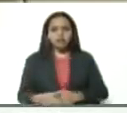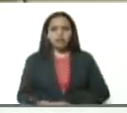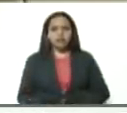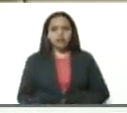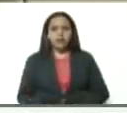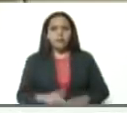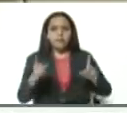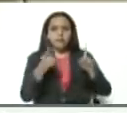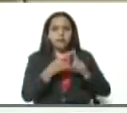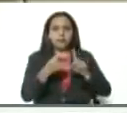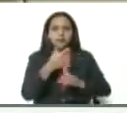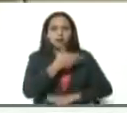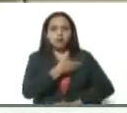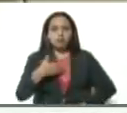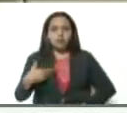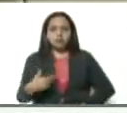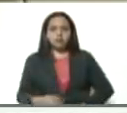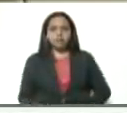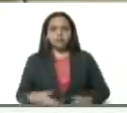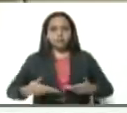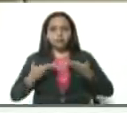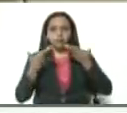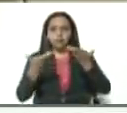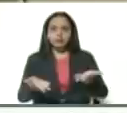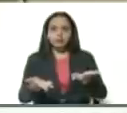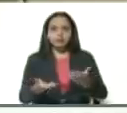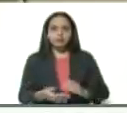primero quiero extender